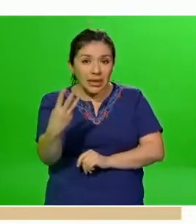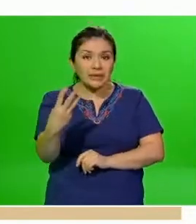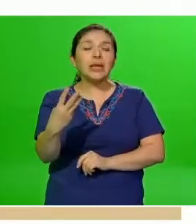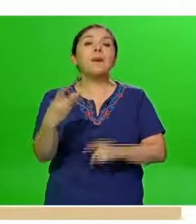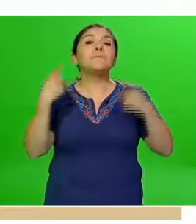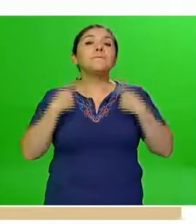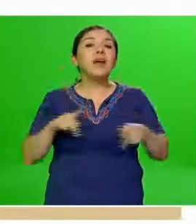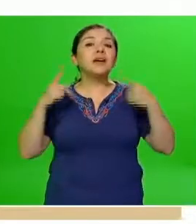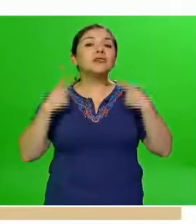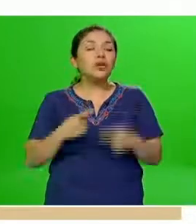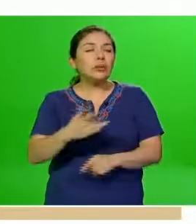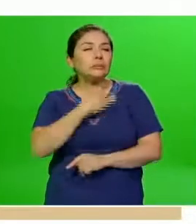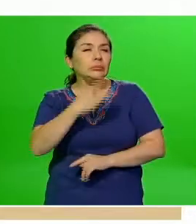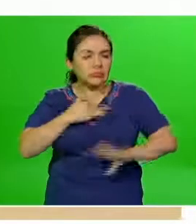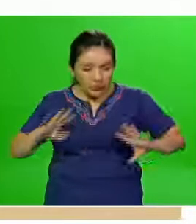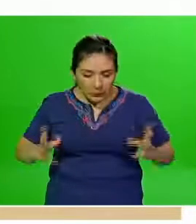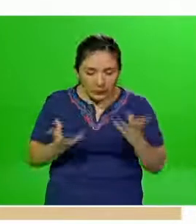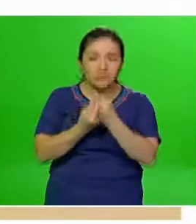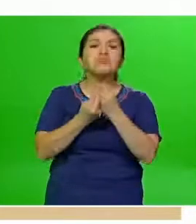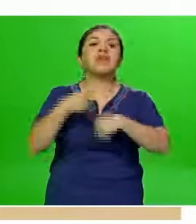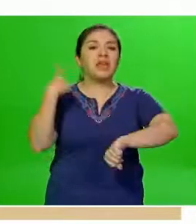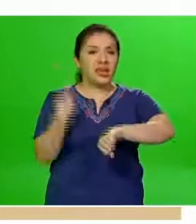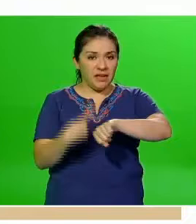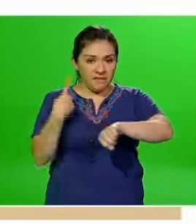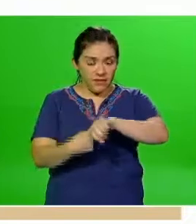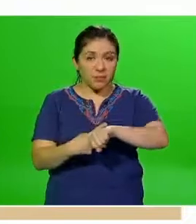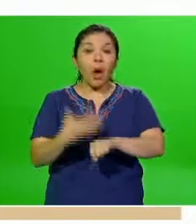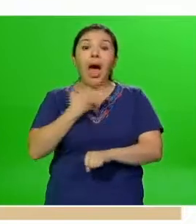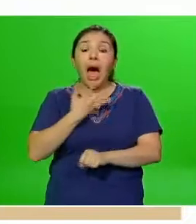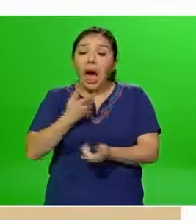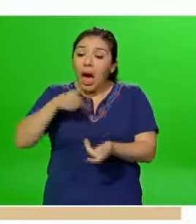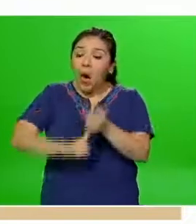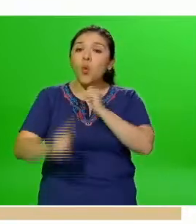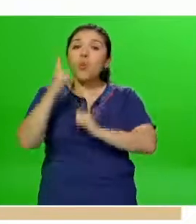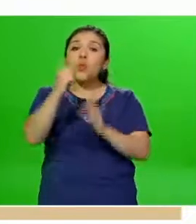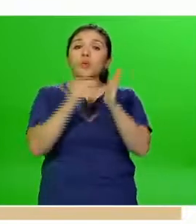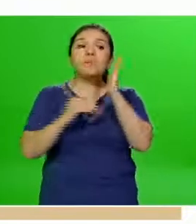2.582.573 casos estimados. Tenemos